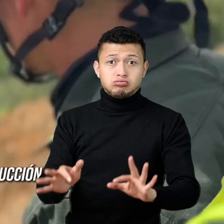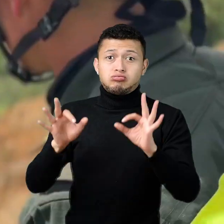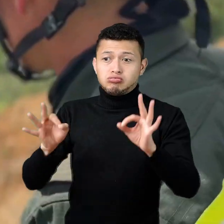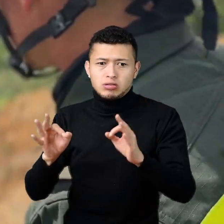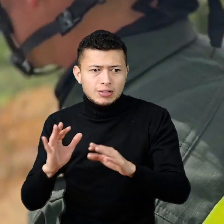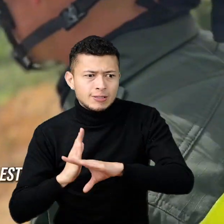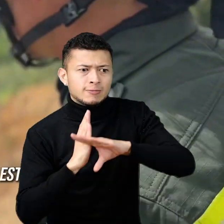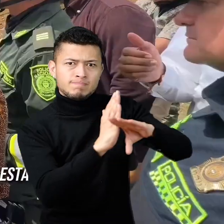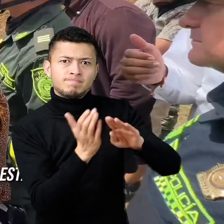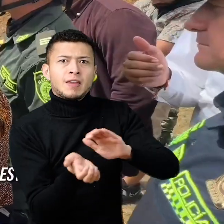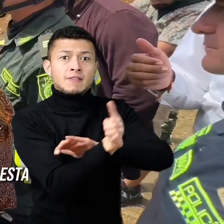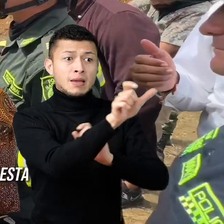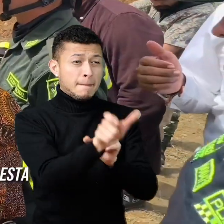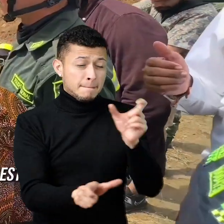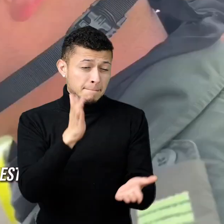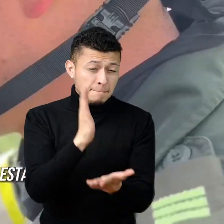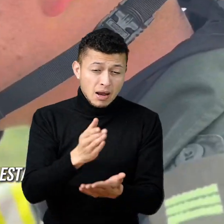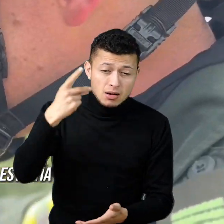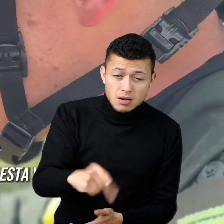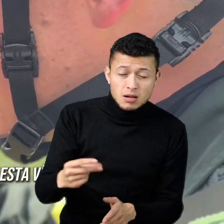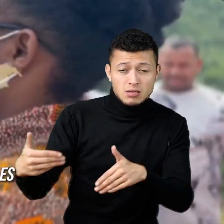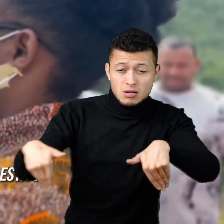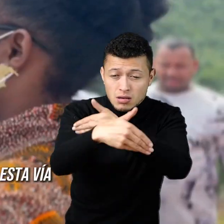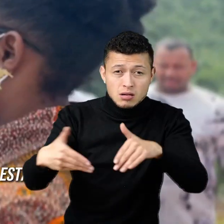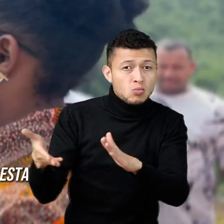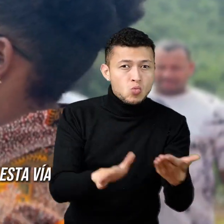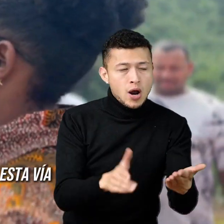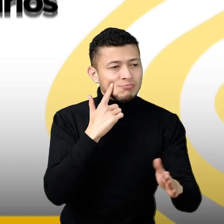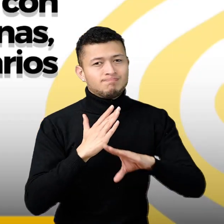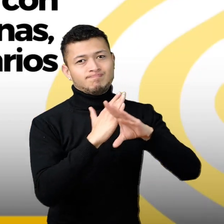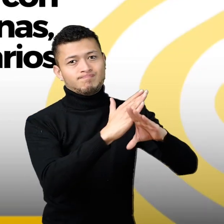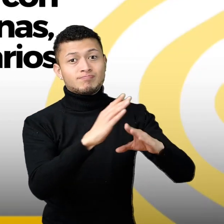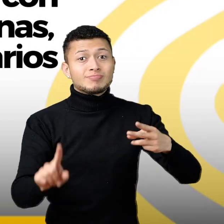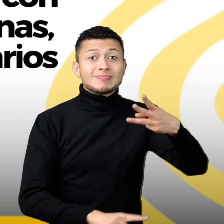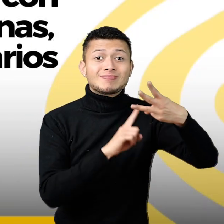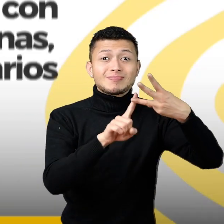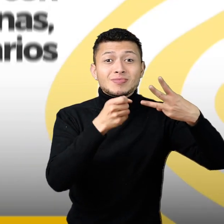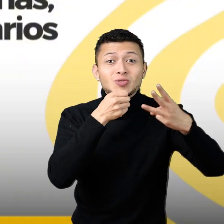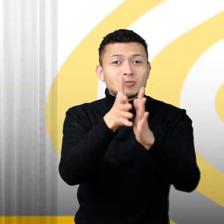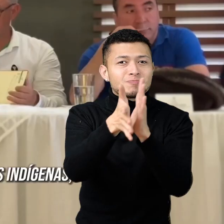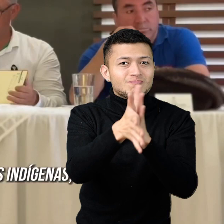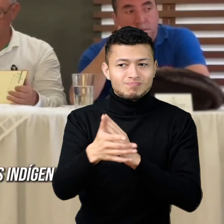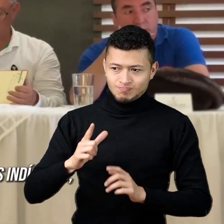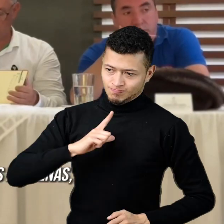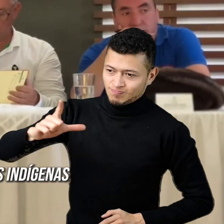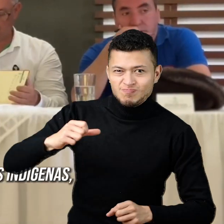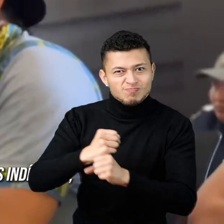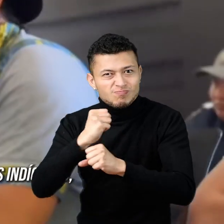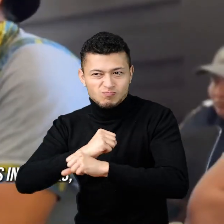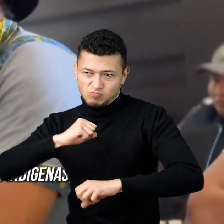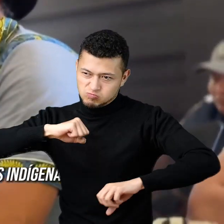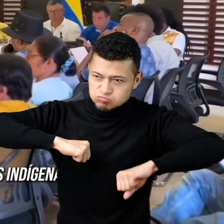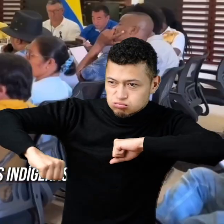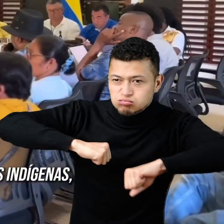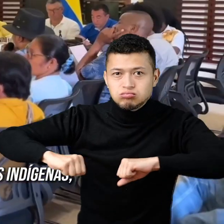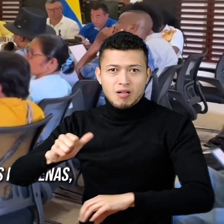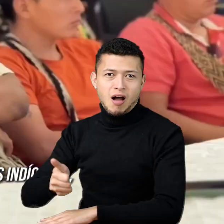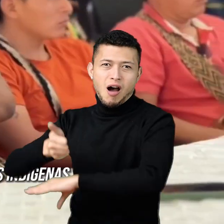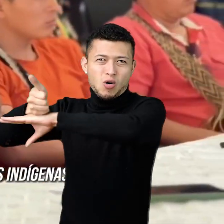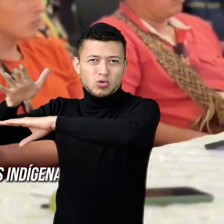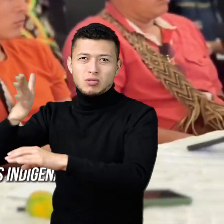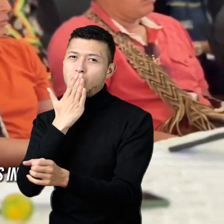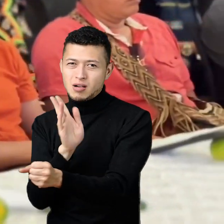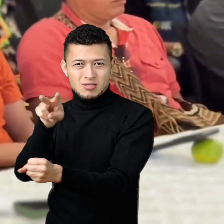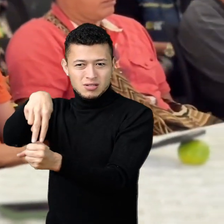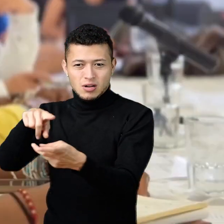construcción y así evitar que más personas pierdan la vida en esta vía. Noticia número 3. Lideramos jornada de trabajo con